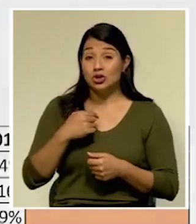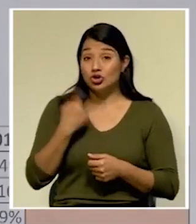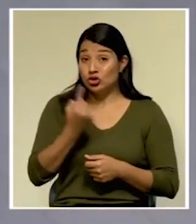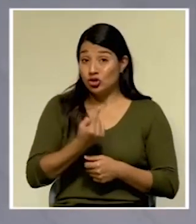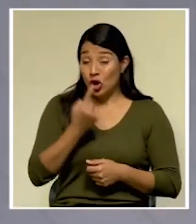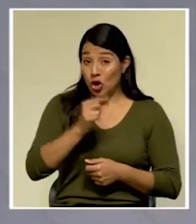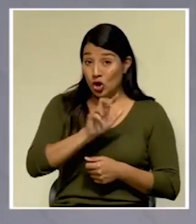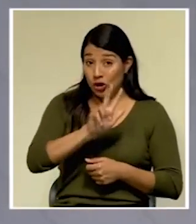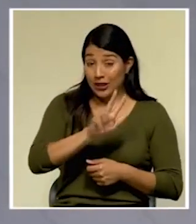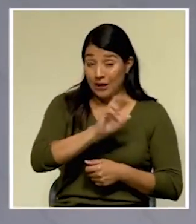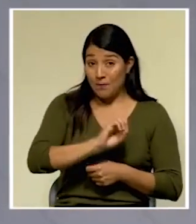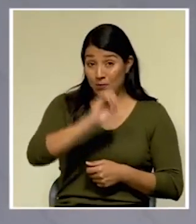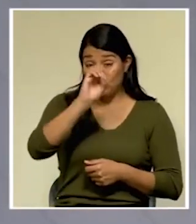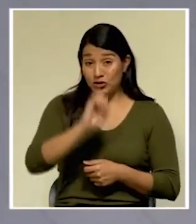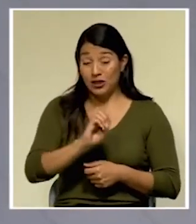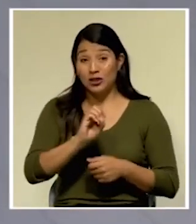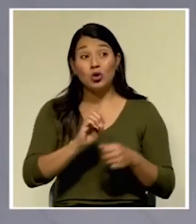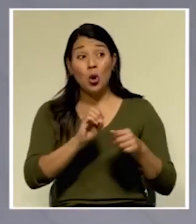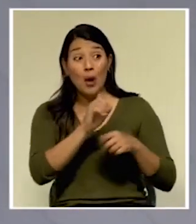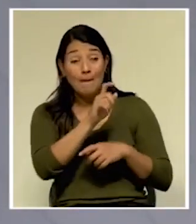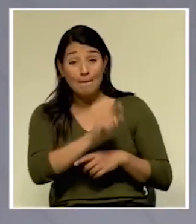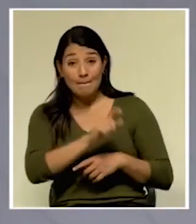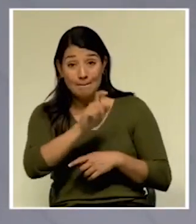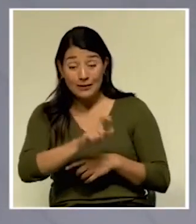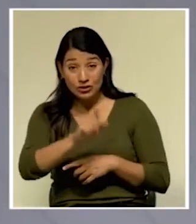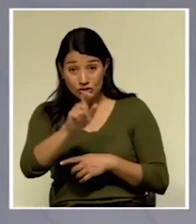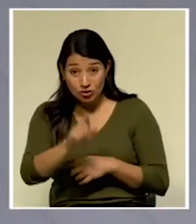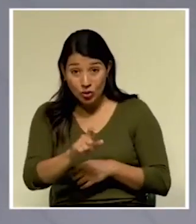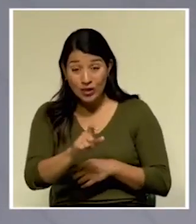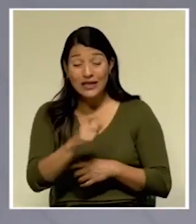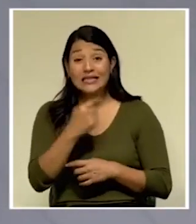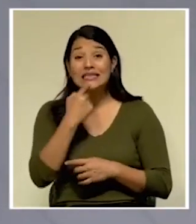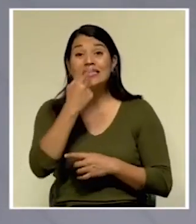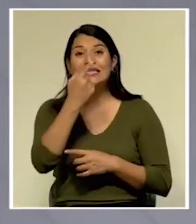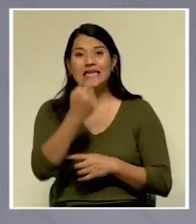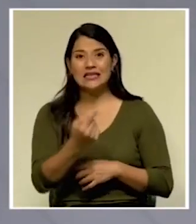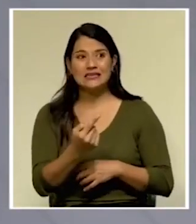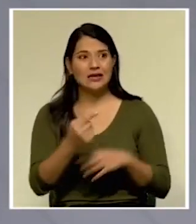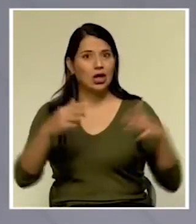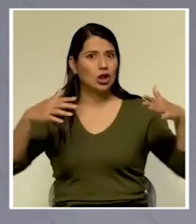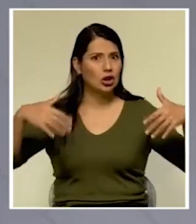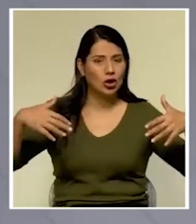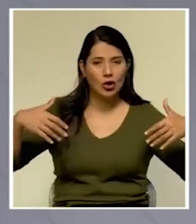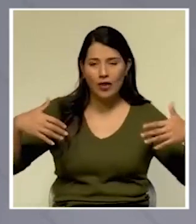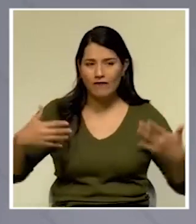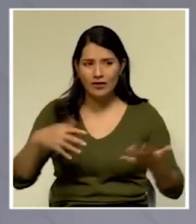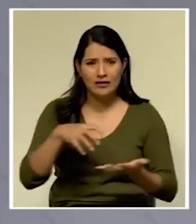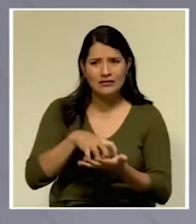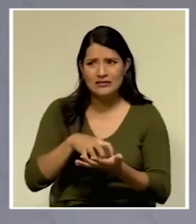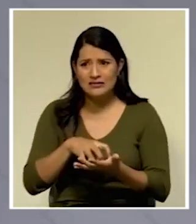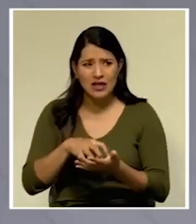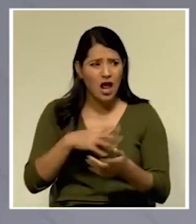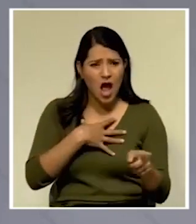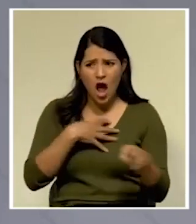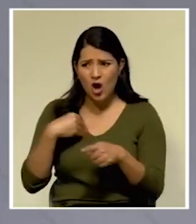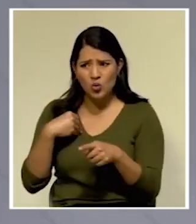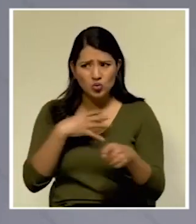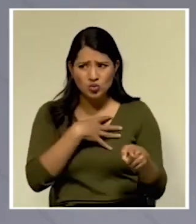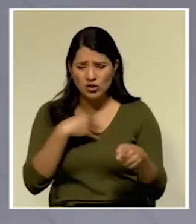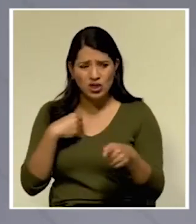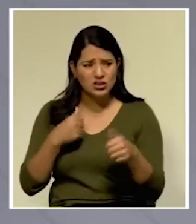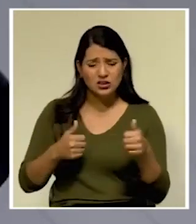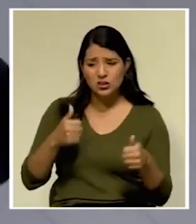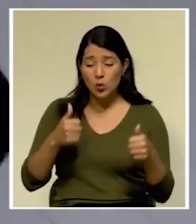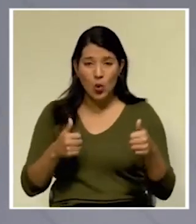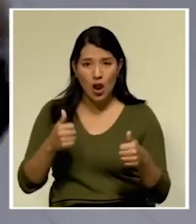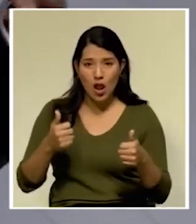3% de las personas señalan que están indecisas que le gustan los dos, pero están indecisas entre cuál votar. O sea, eso